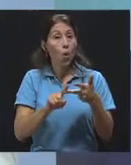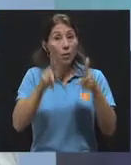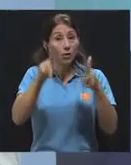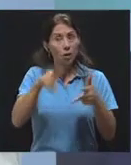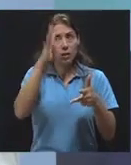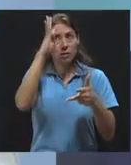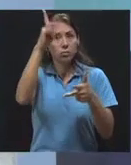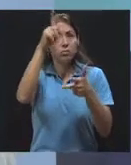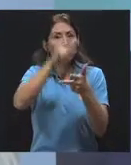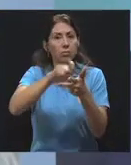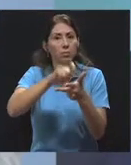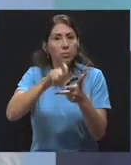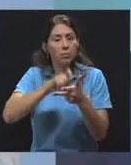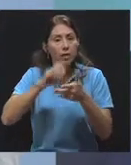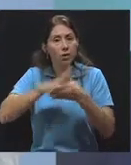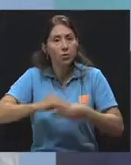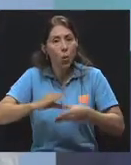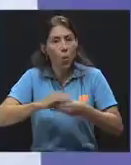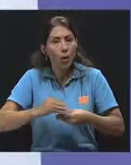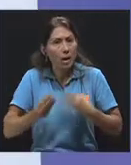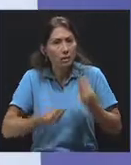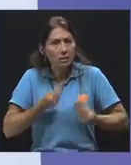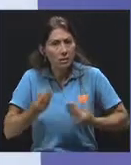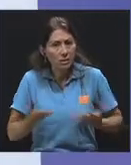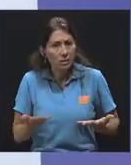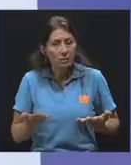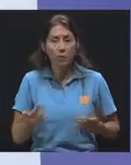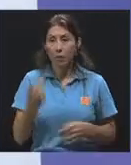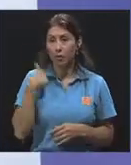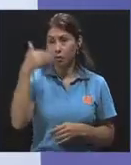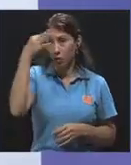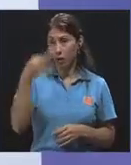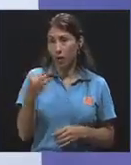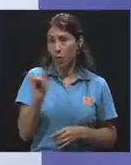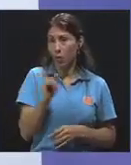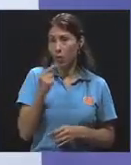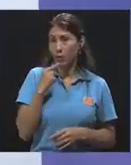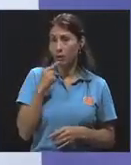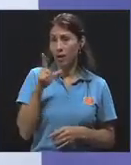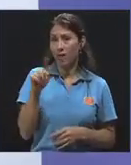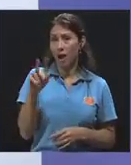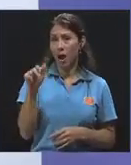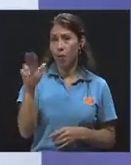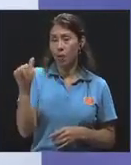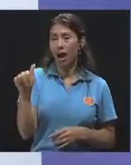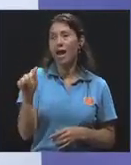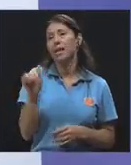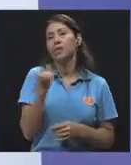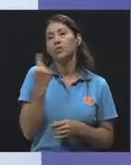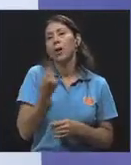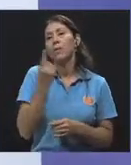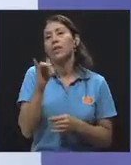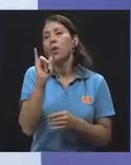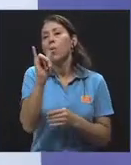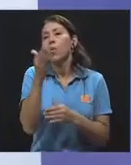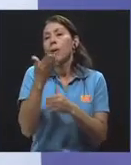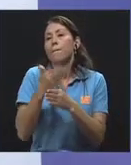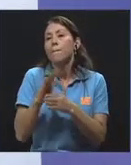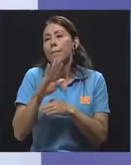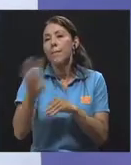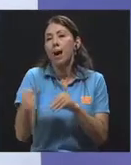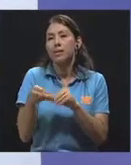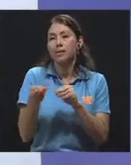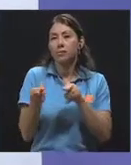en el arte de narrar historias? Pues yo creo que, como lo mencionaba Laura, es como un eslabón más, o sea, es